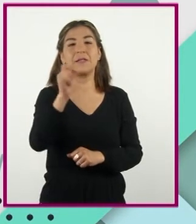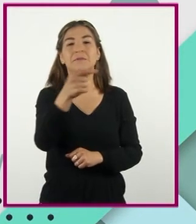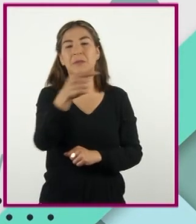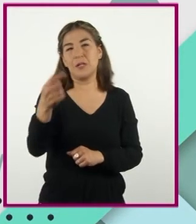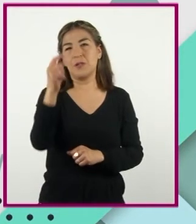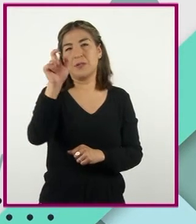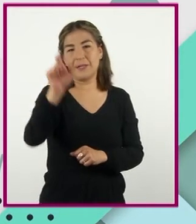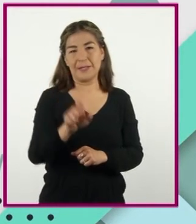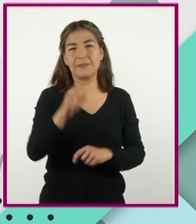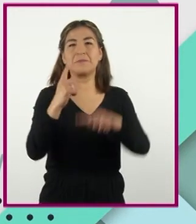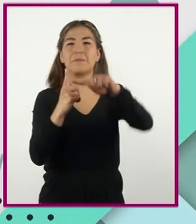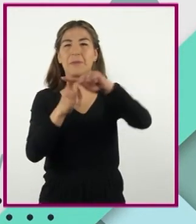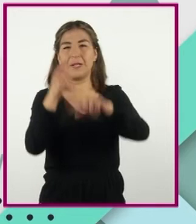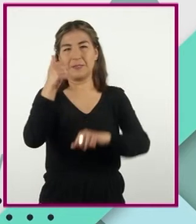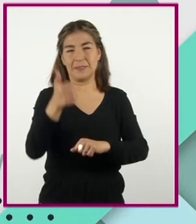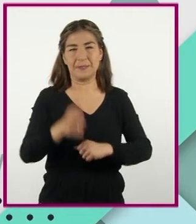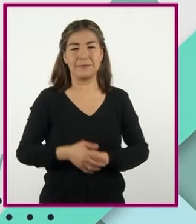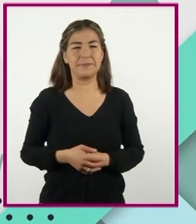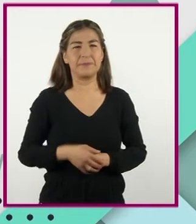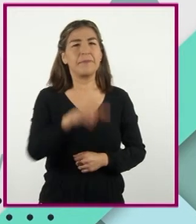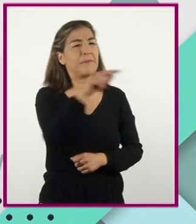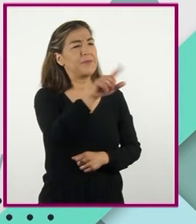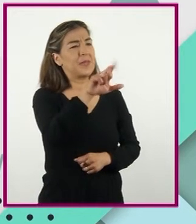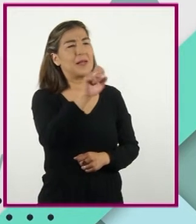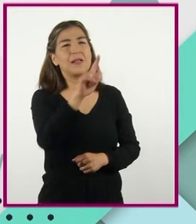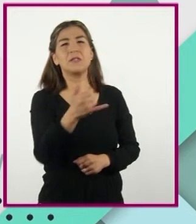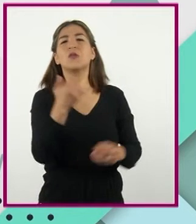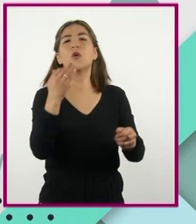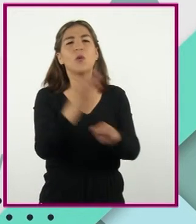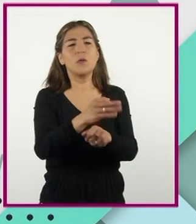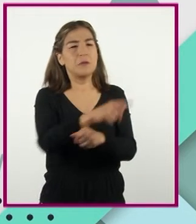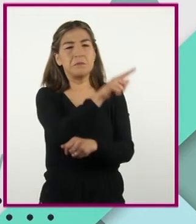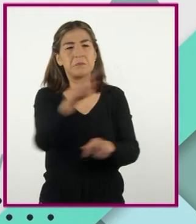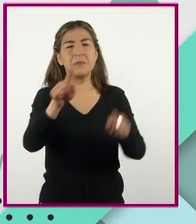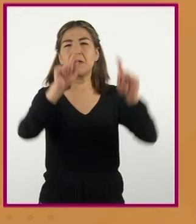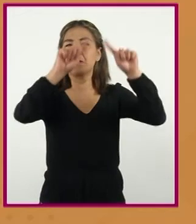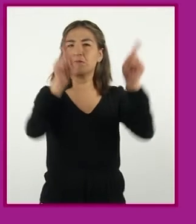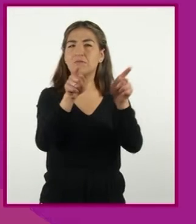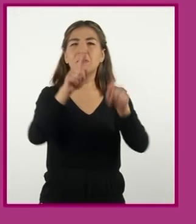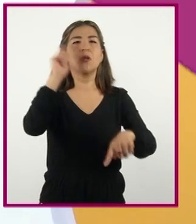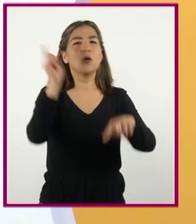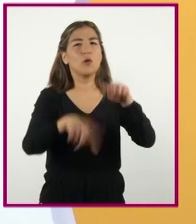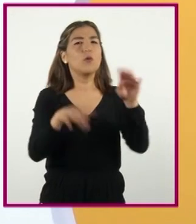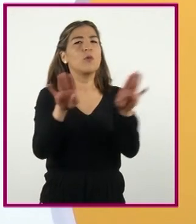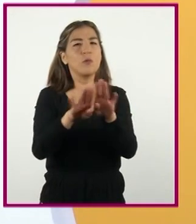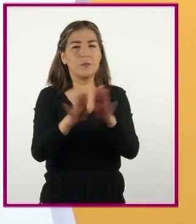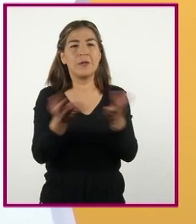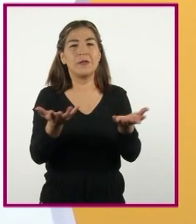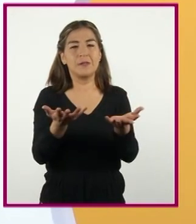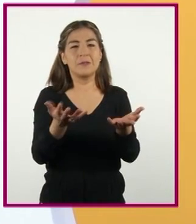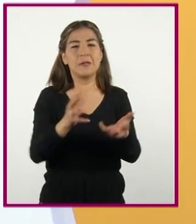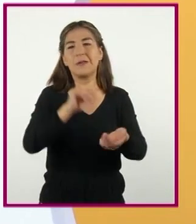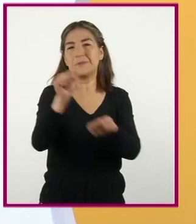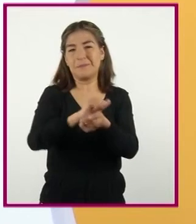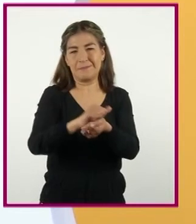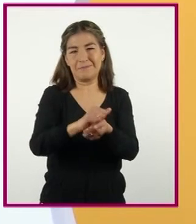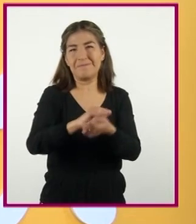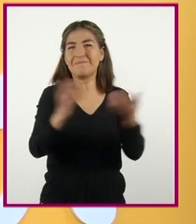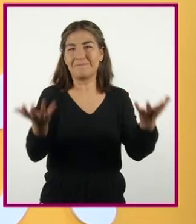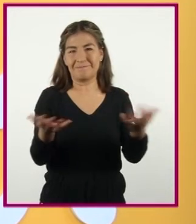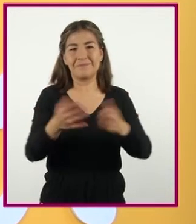más 6. Leslie, ¿qué haría para eliminar los paréntesis? Bueno, borramos los paréntesis,